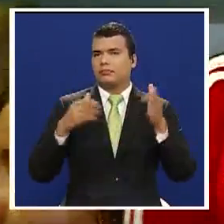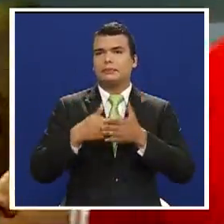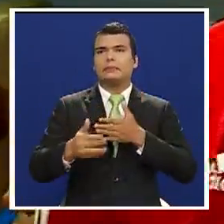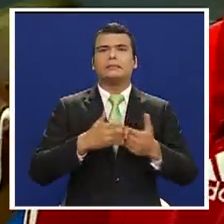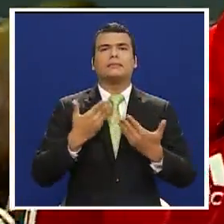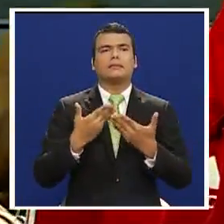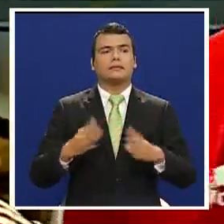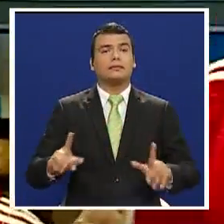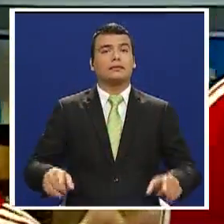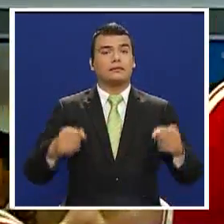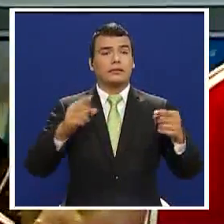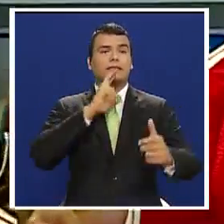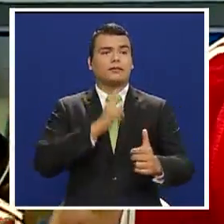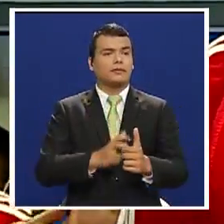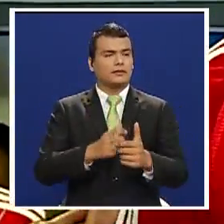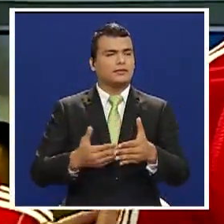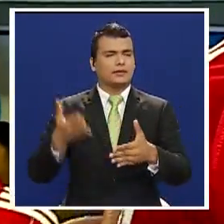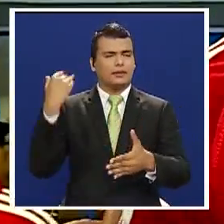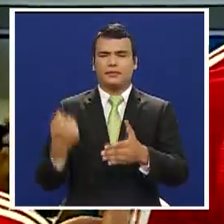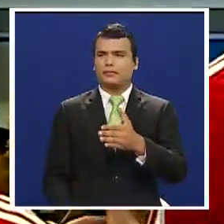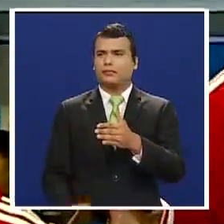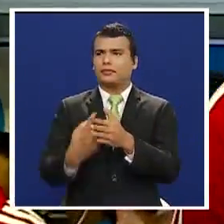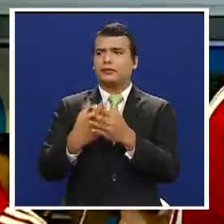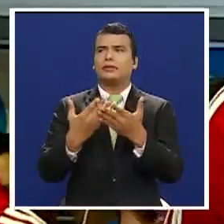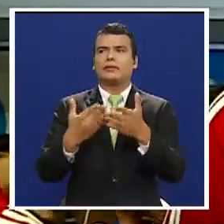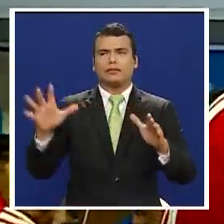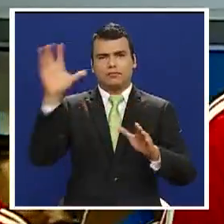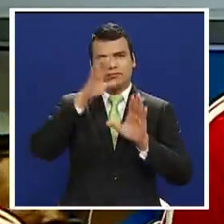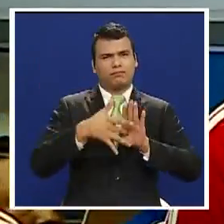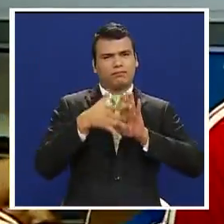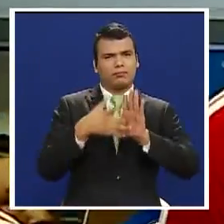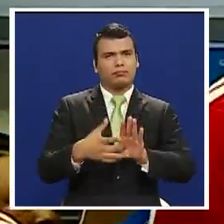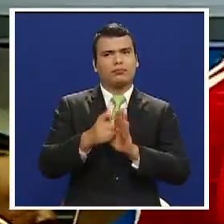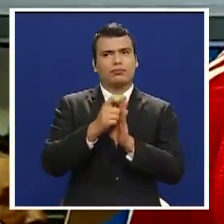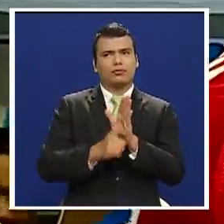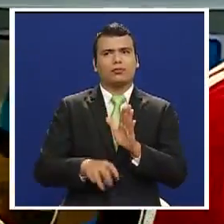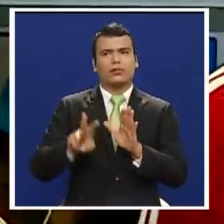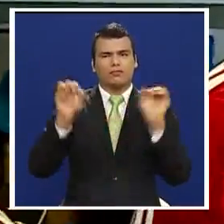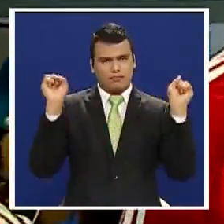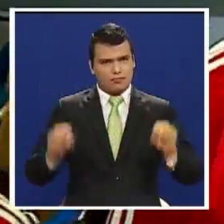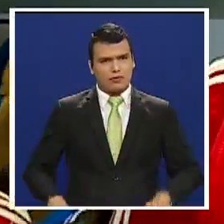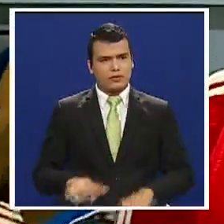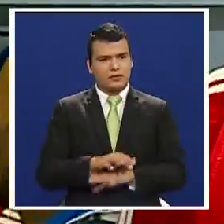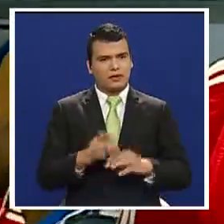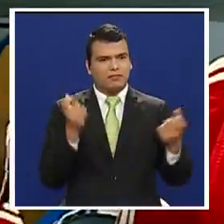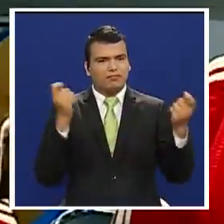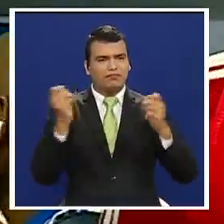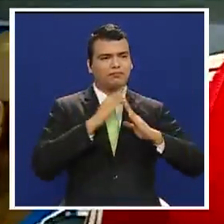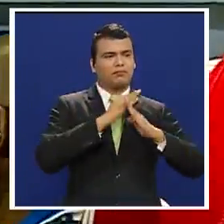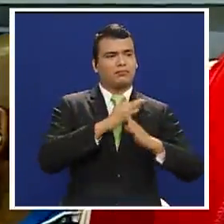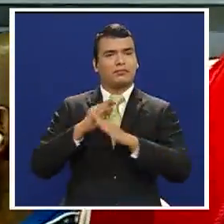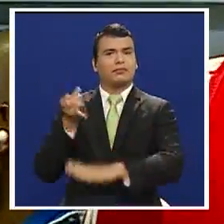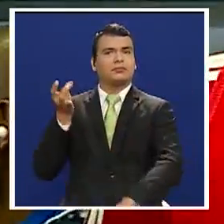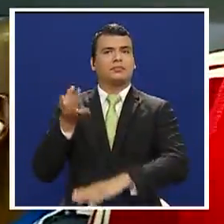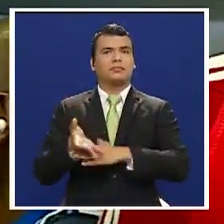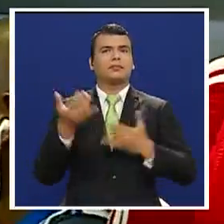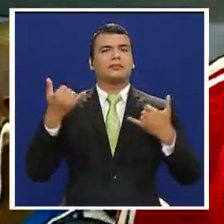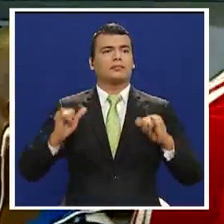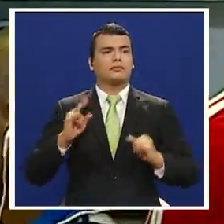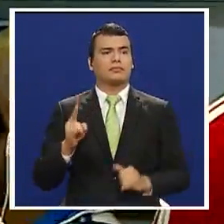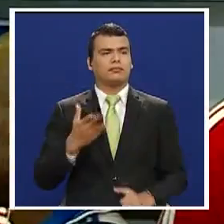faltó contundencia a la hora de definir. América ocupa la tercera casilla con 26 puntos y se despedirá este semestre ante